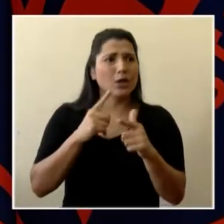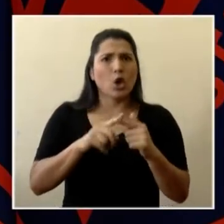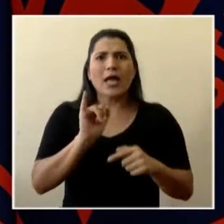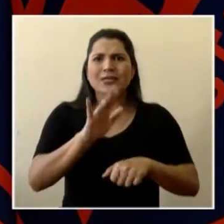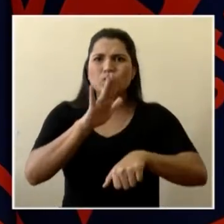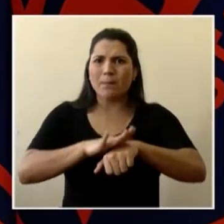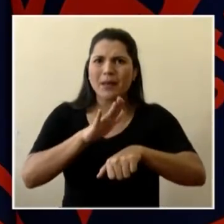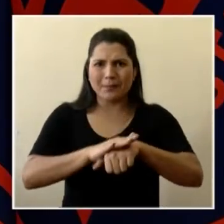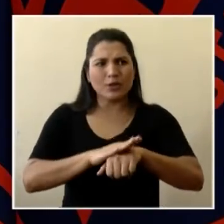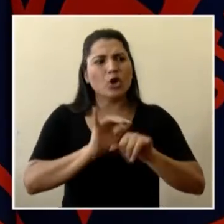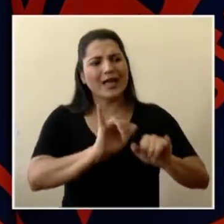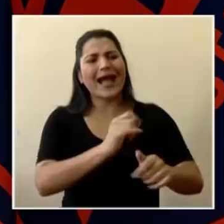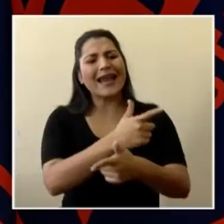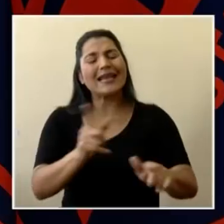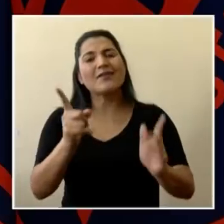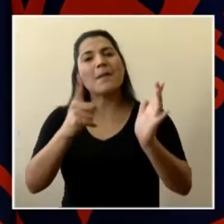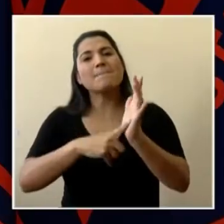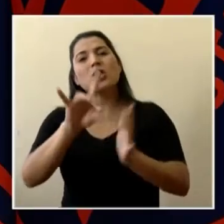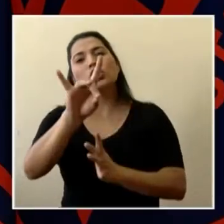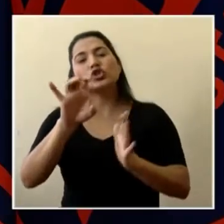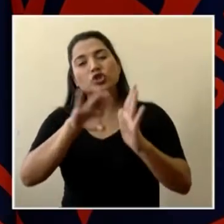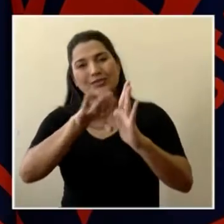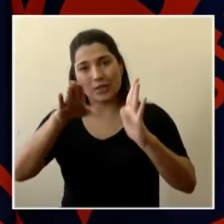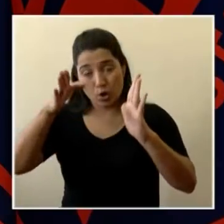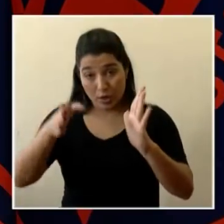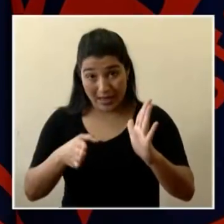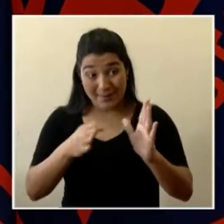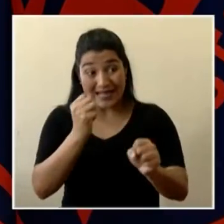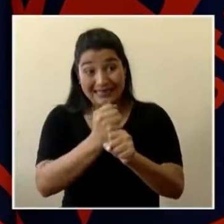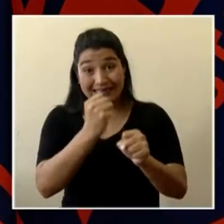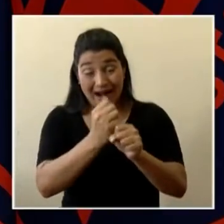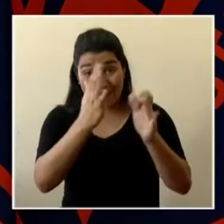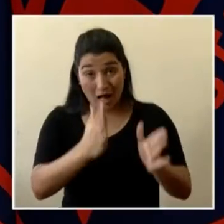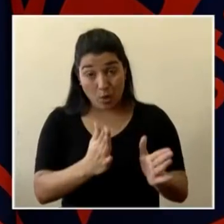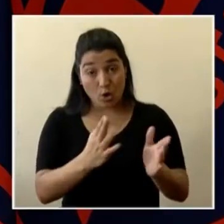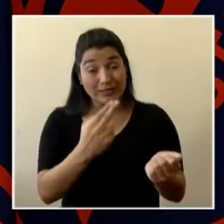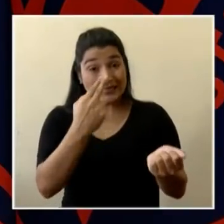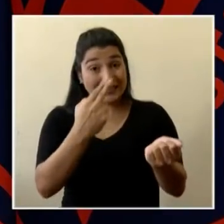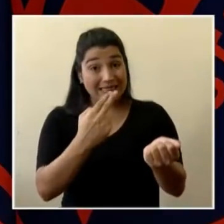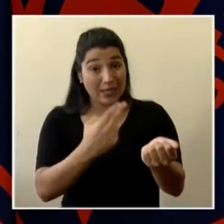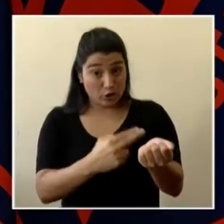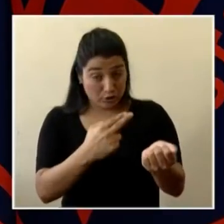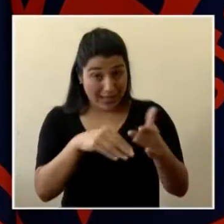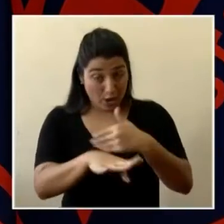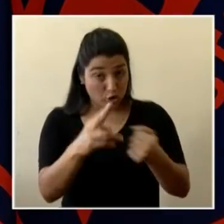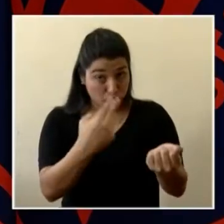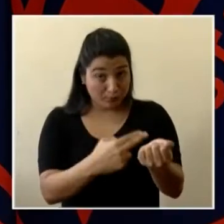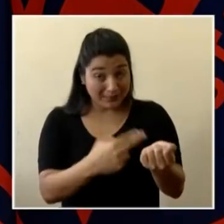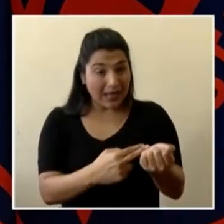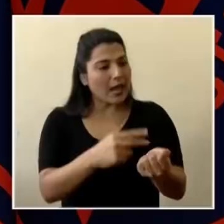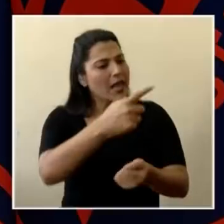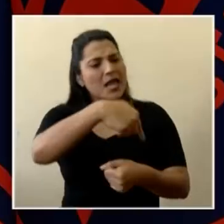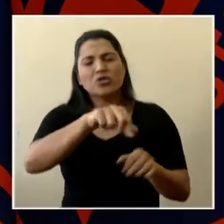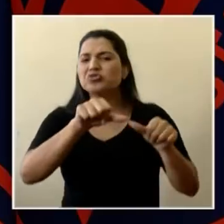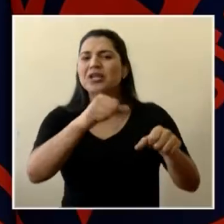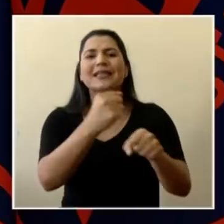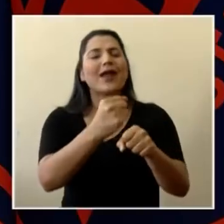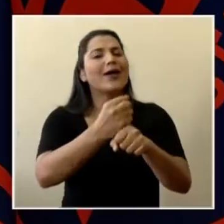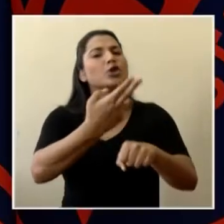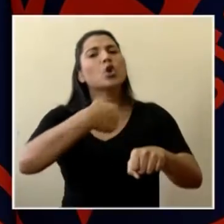de 1,800 camas. El personal de salud de todos esos hospitales está trabajando normalmente atendiendo el resto de pacientes que están